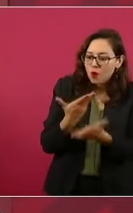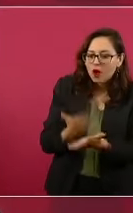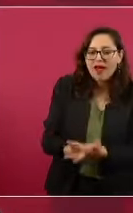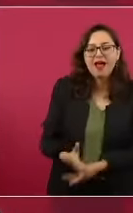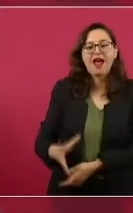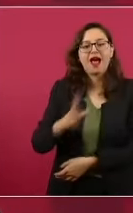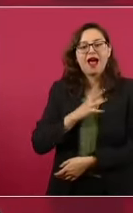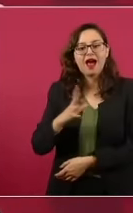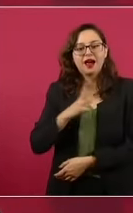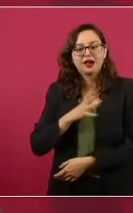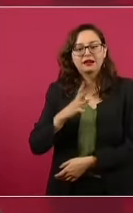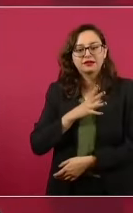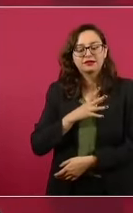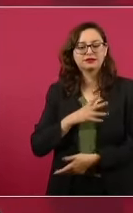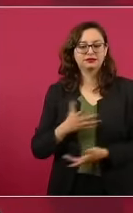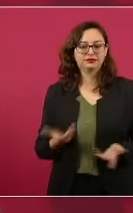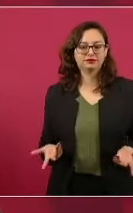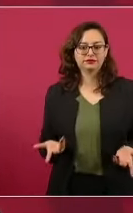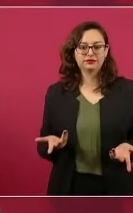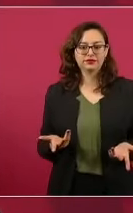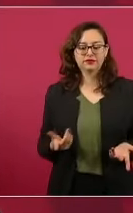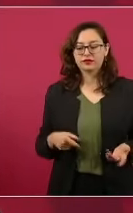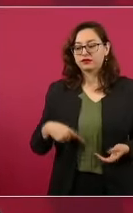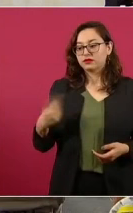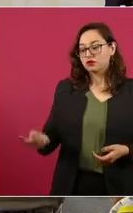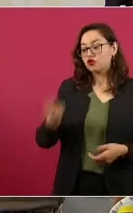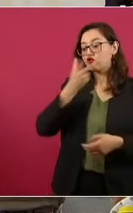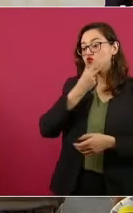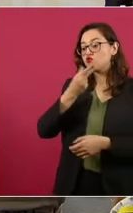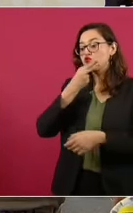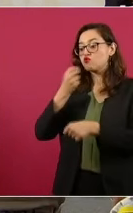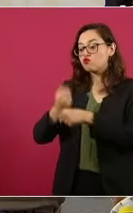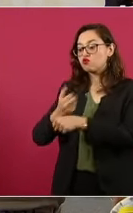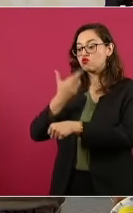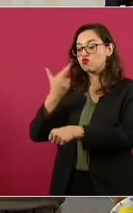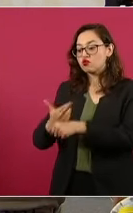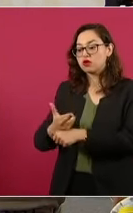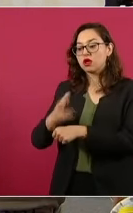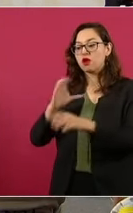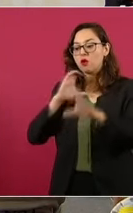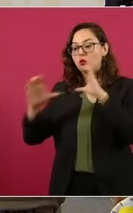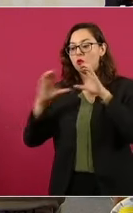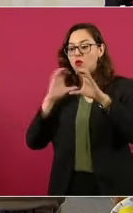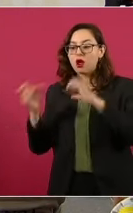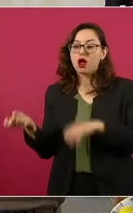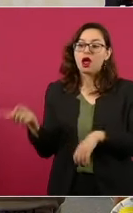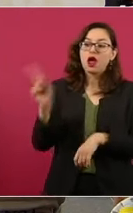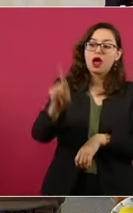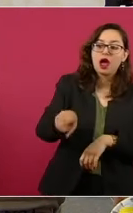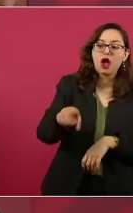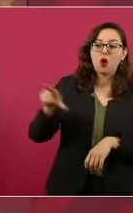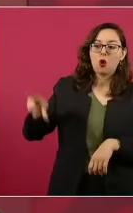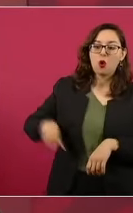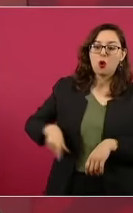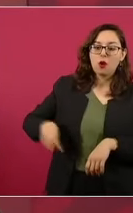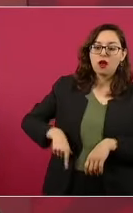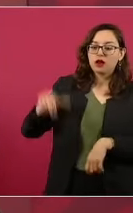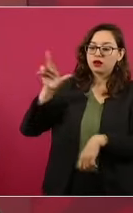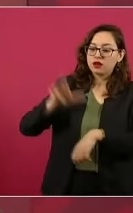en donde le habla Cerisola a Hernández y le dice: oye, muchas